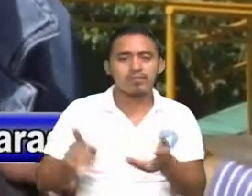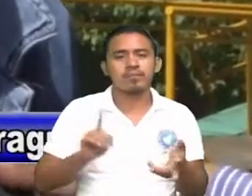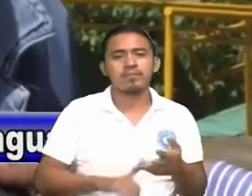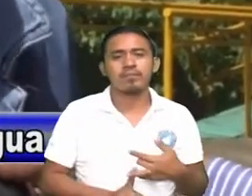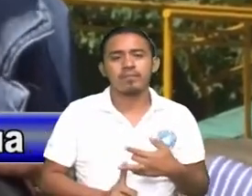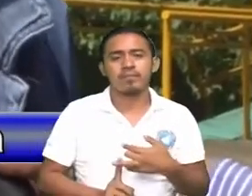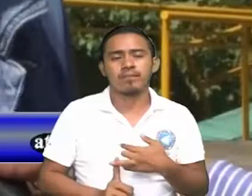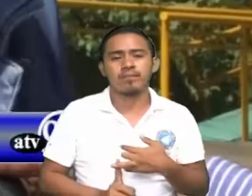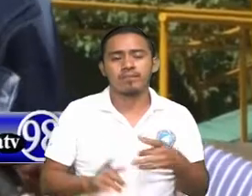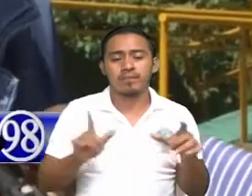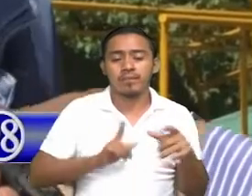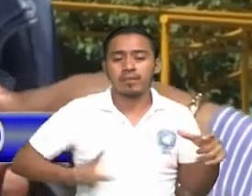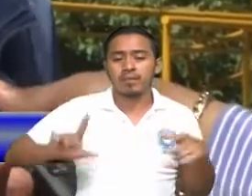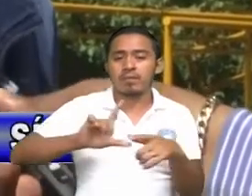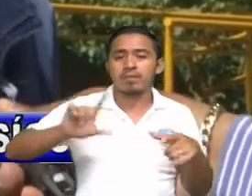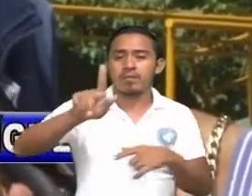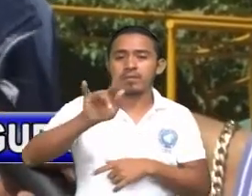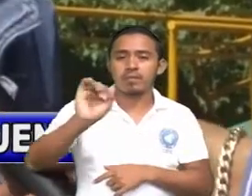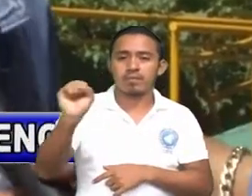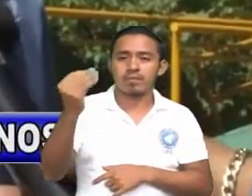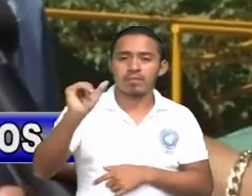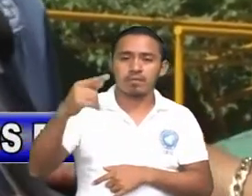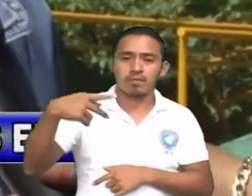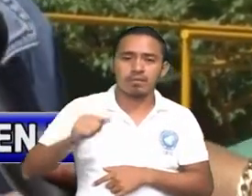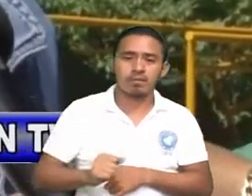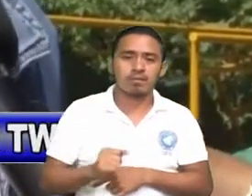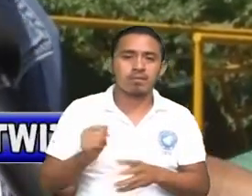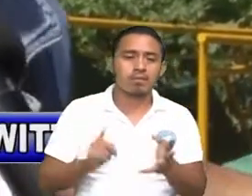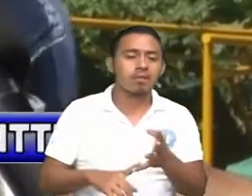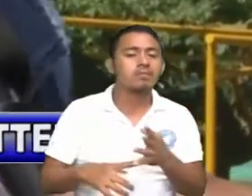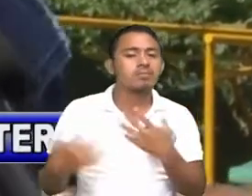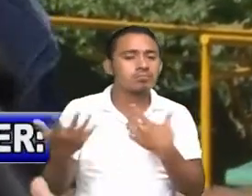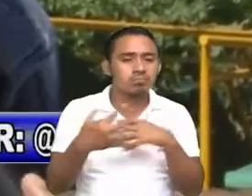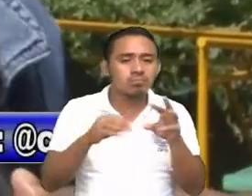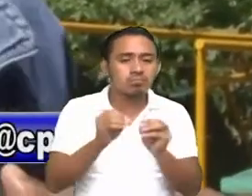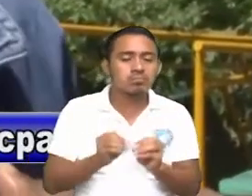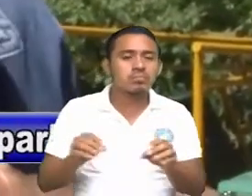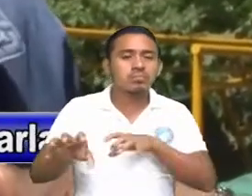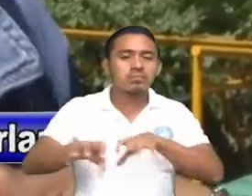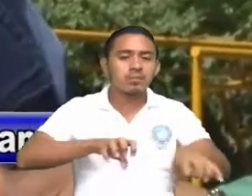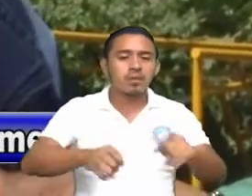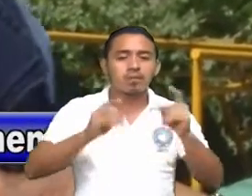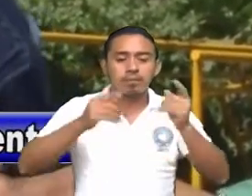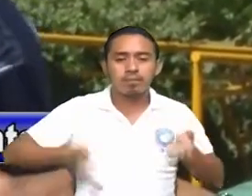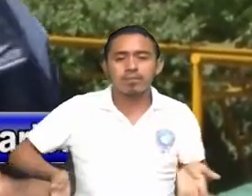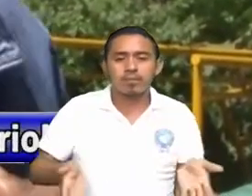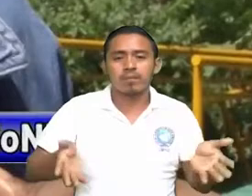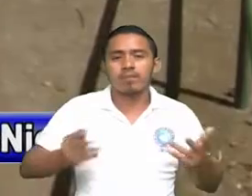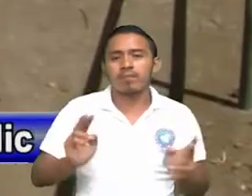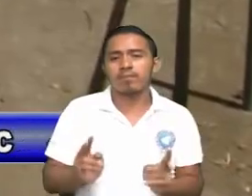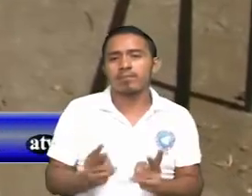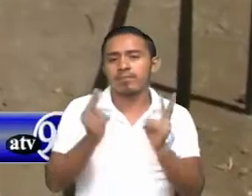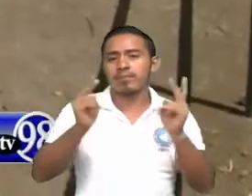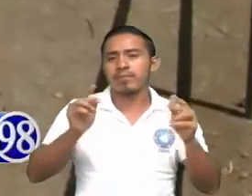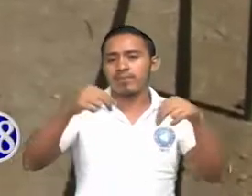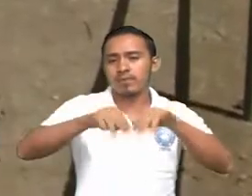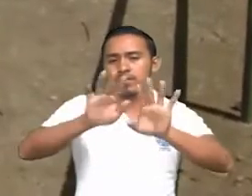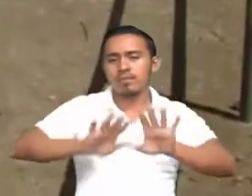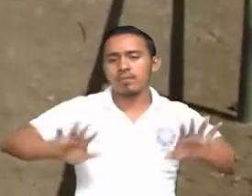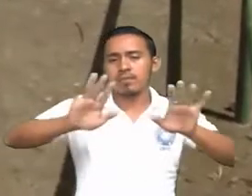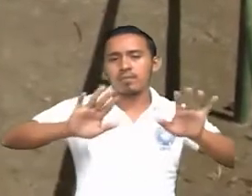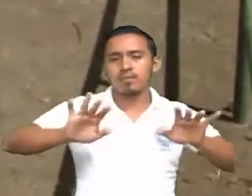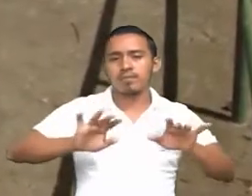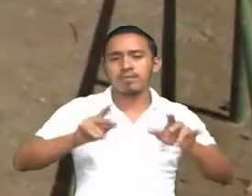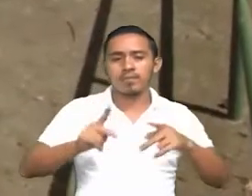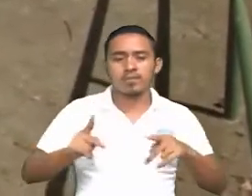de Tizcapa. En fin, todas esas actividades que van en pro del medio ambiente, en pro de la vida. Los